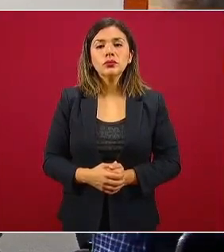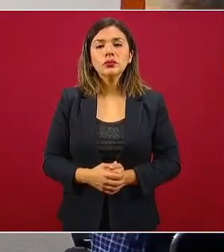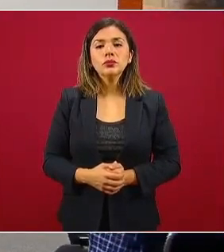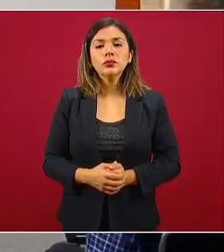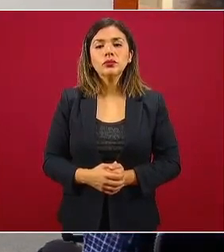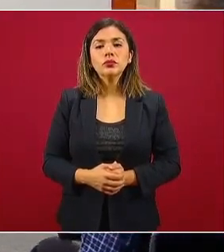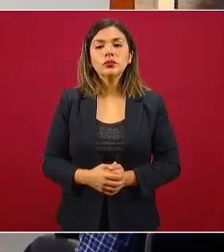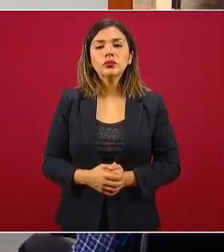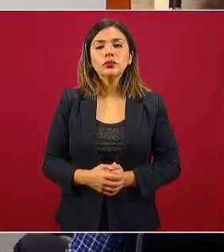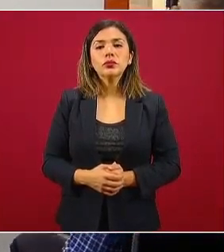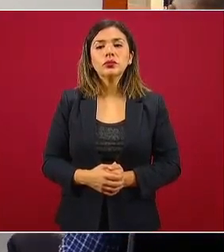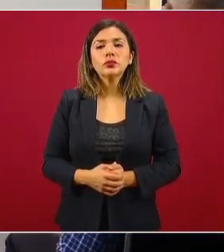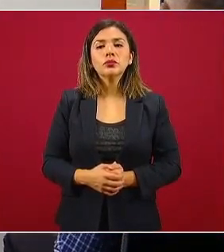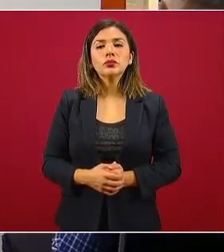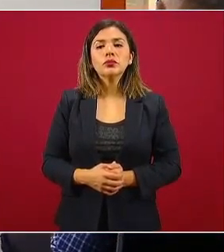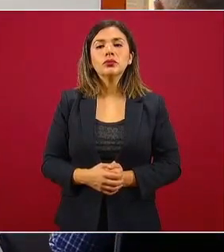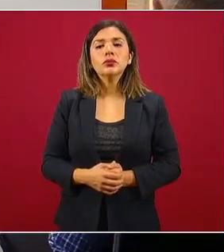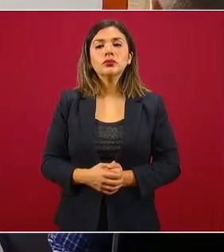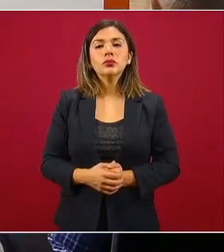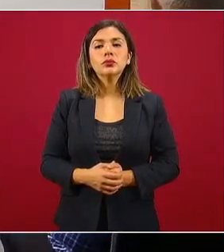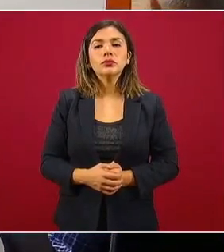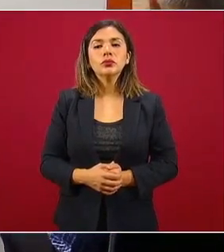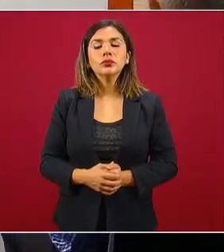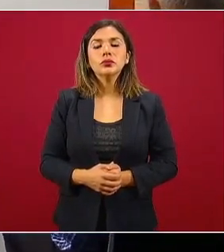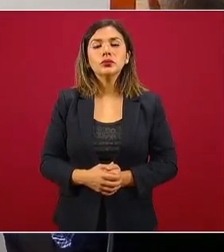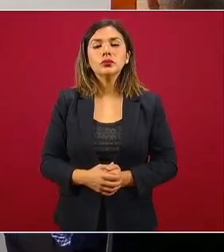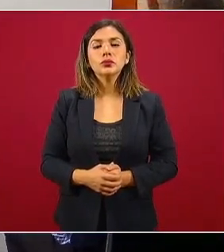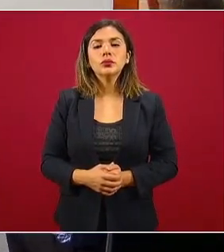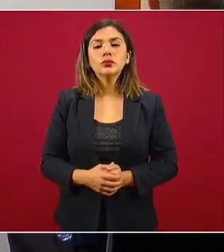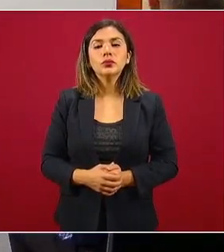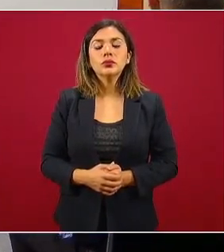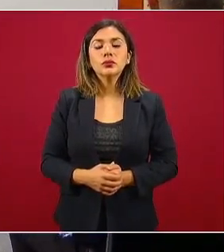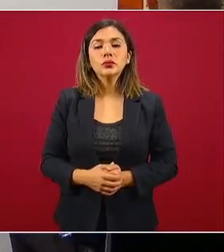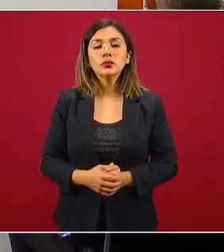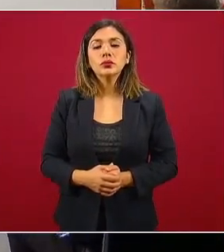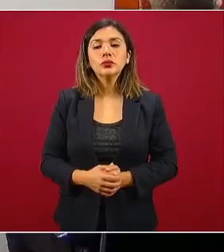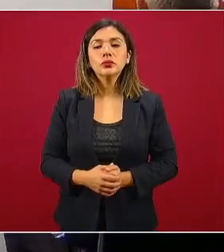Sí, pero que eran las dos ahí.